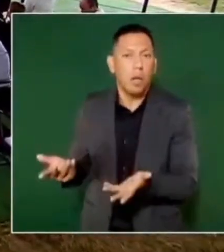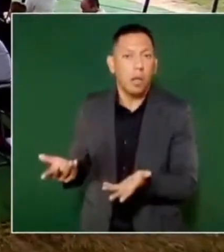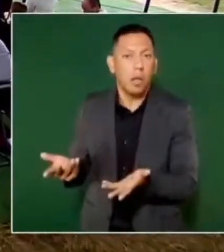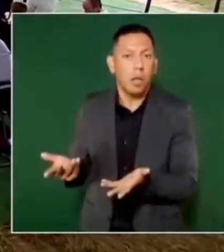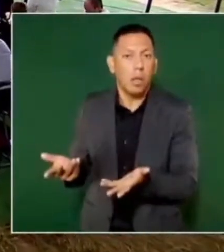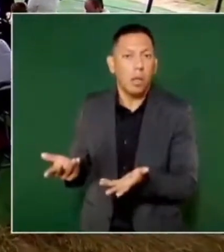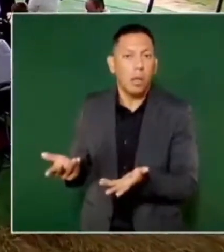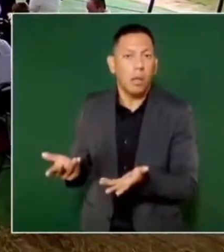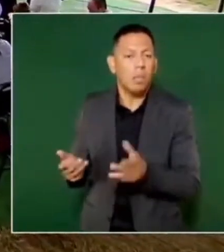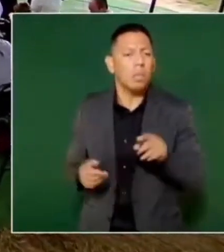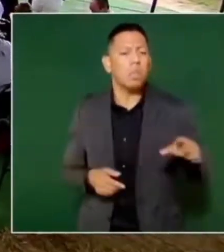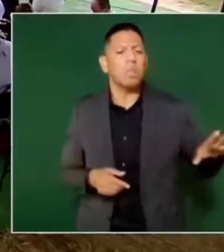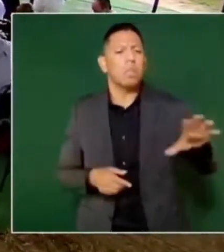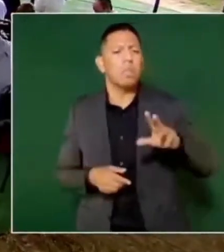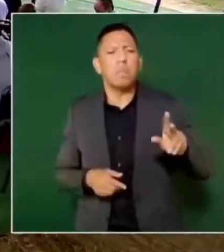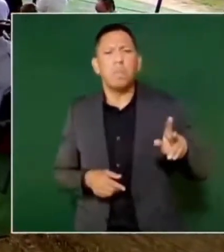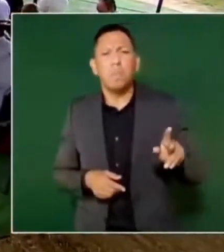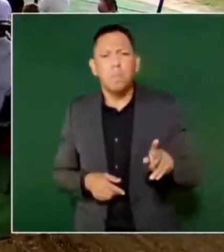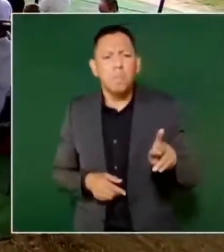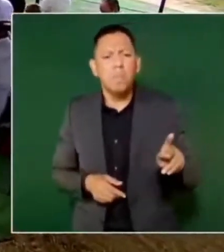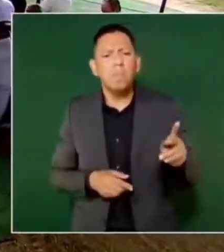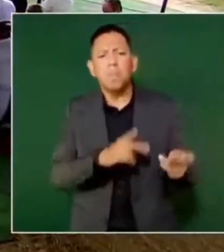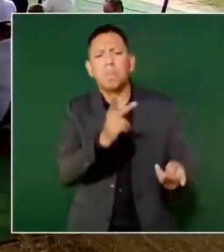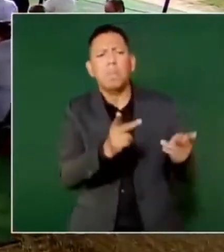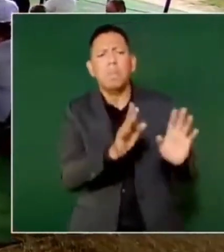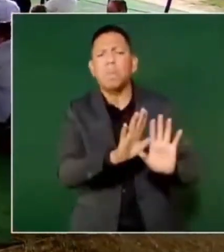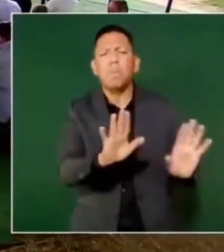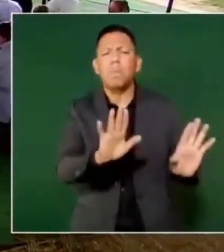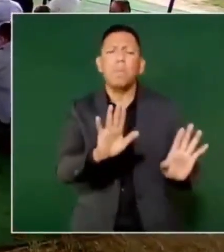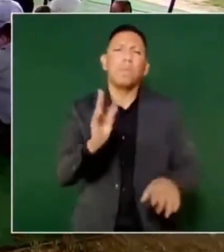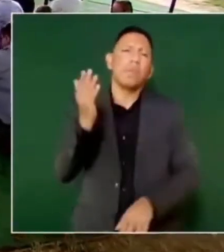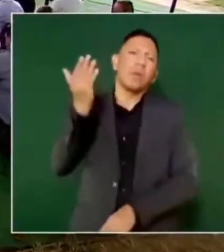Es lo que hicieron los tecnócratas,